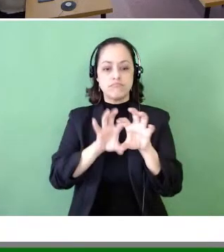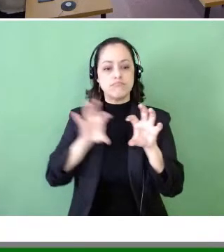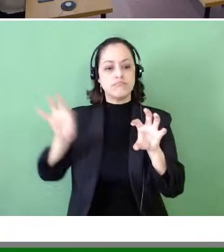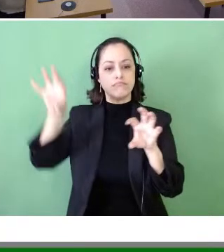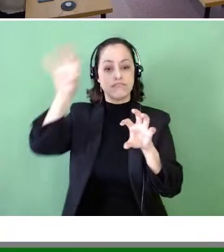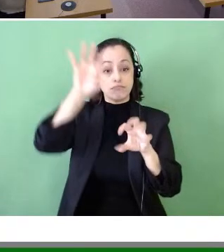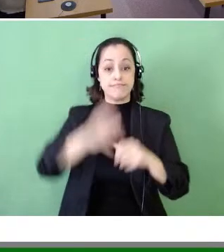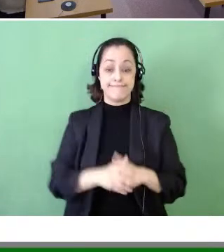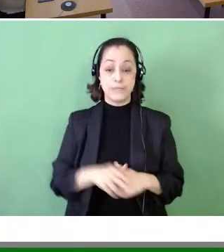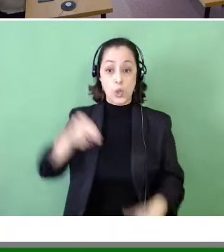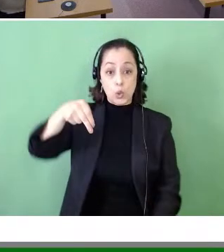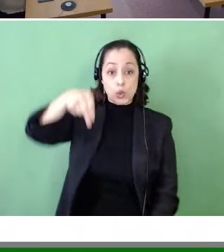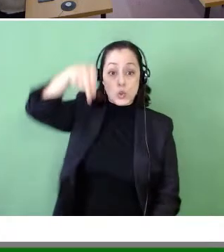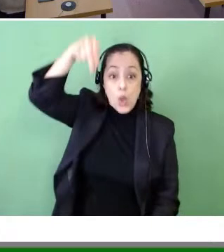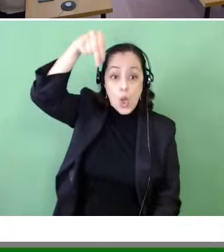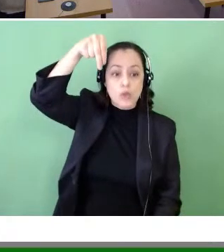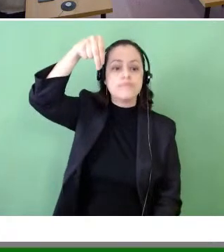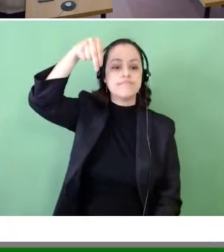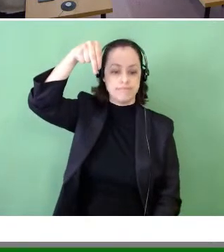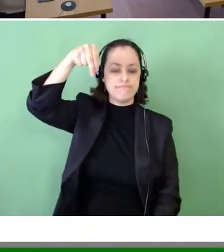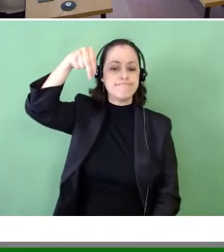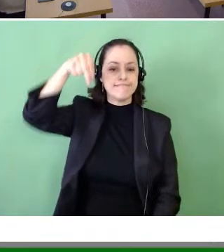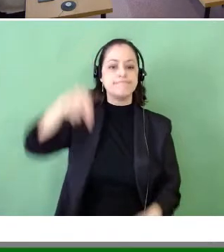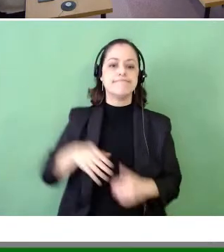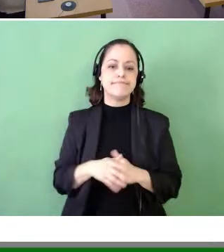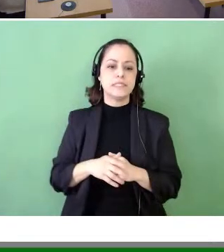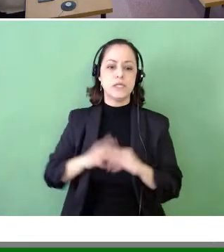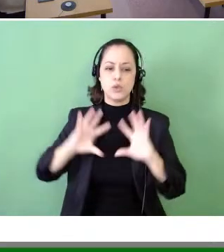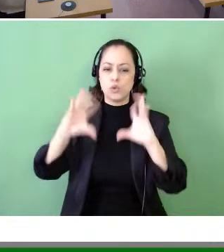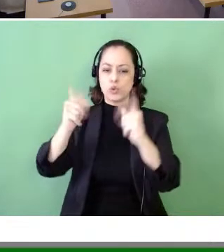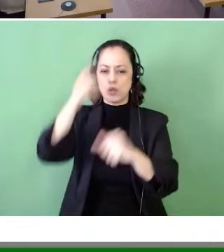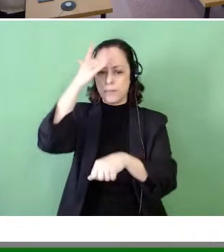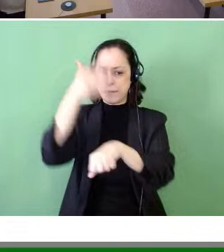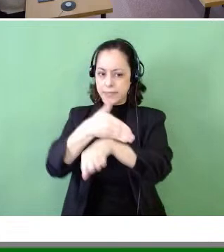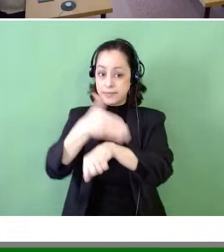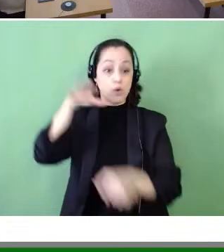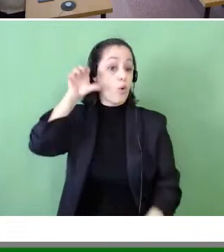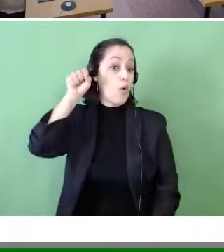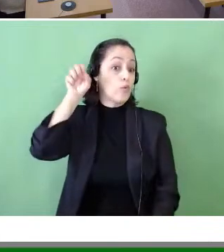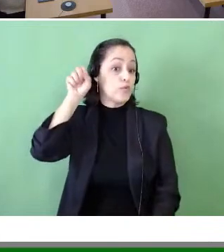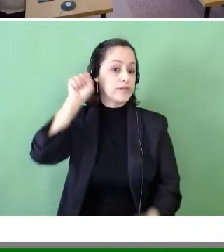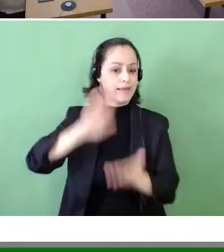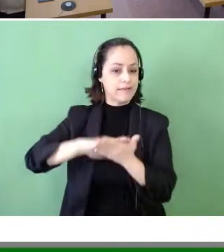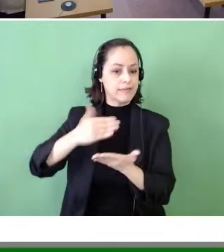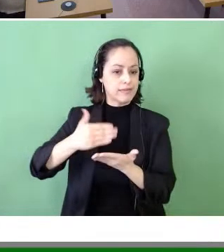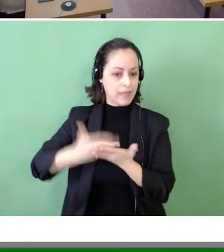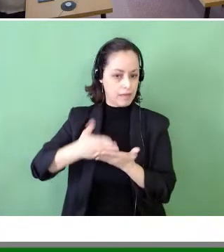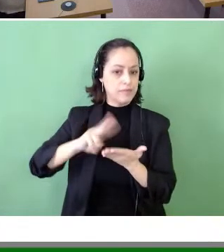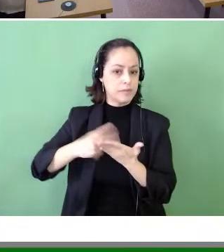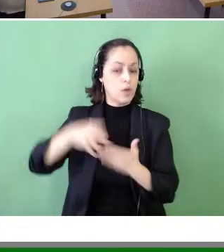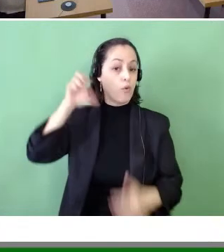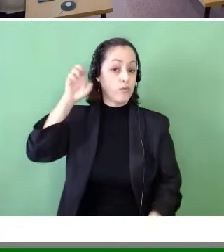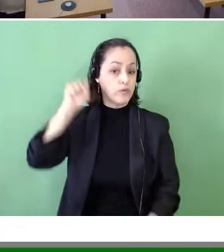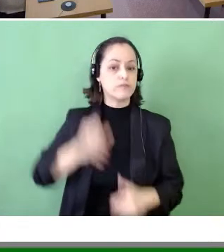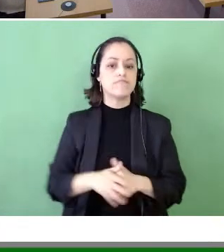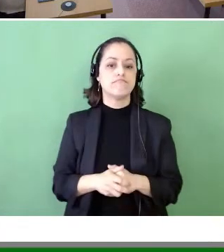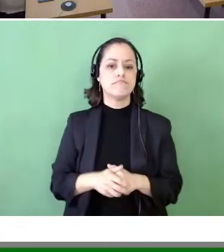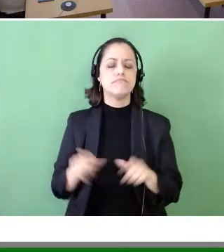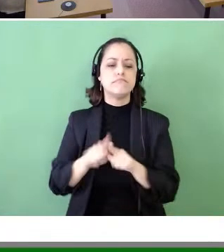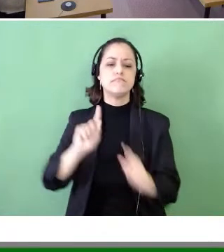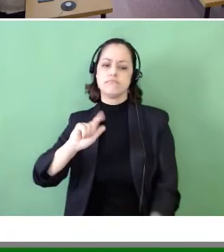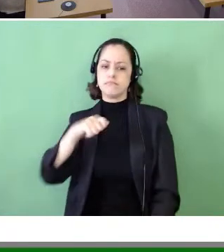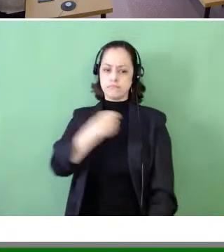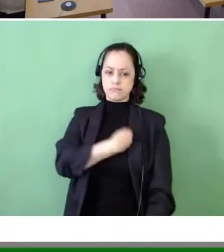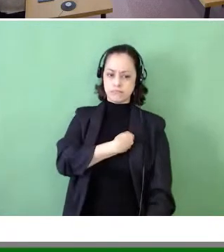norte, tenemos que todos los participantes son oyentes, y se denominan como intérpretes